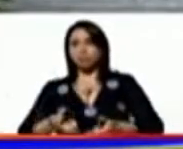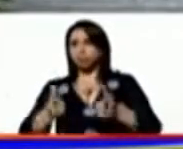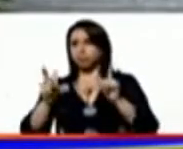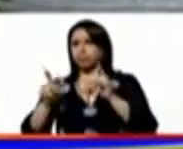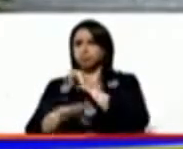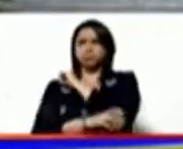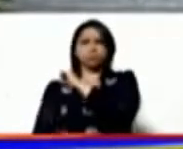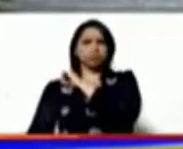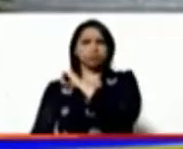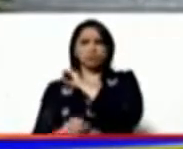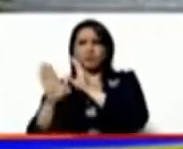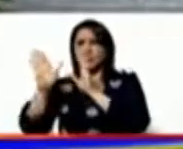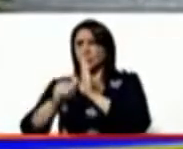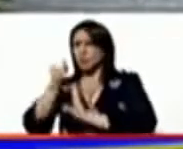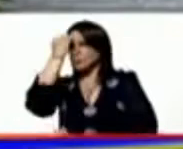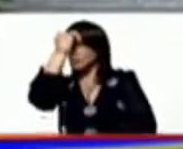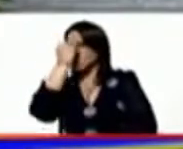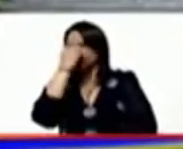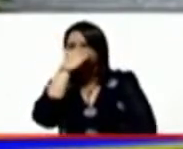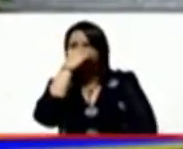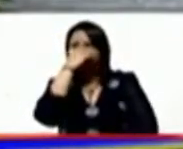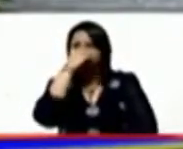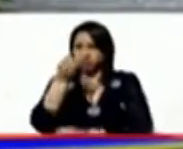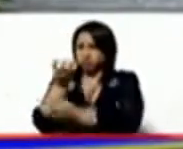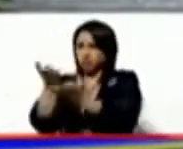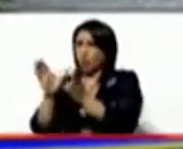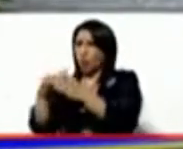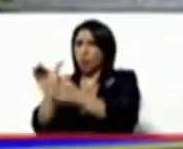Ladrones, bandidos, ellos.